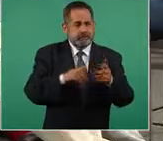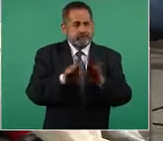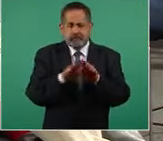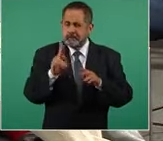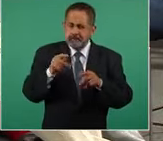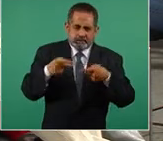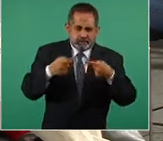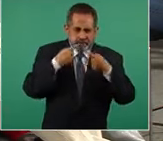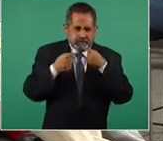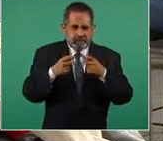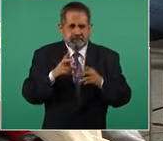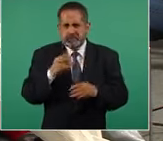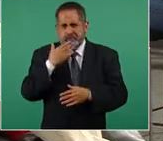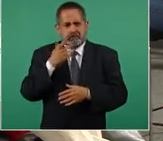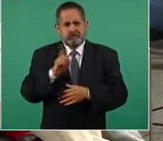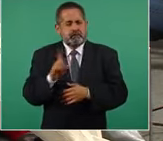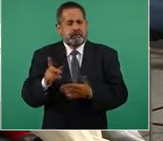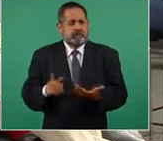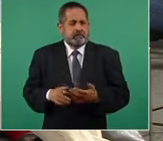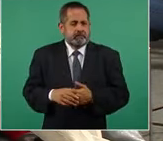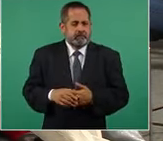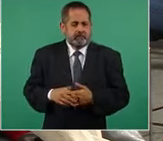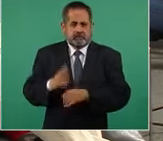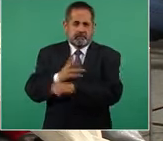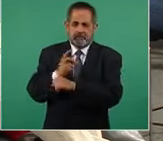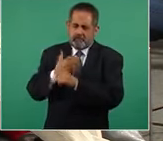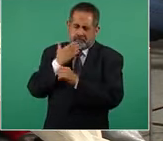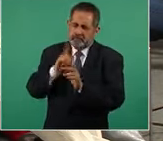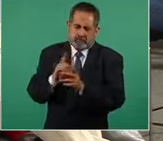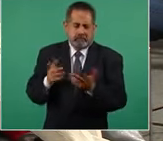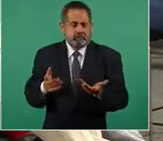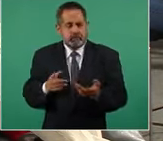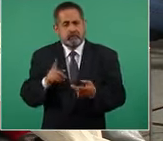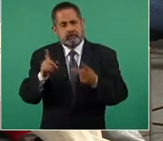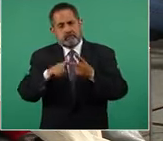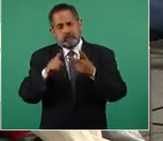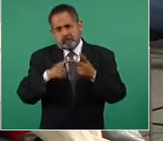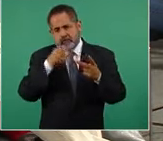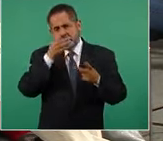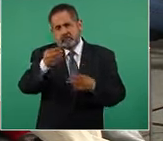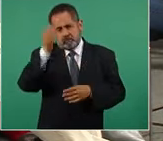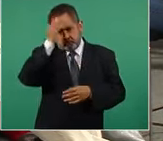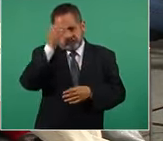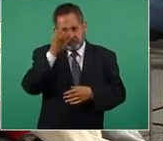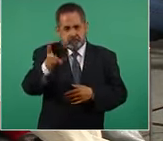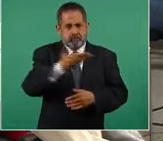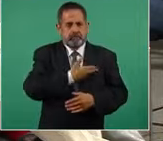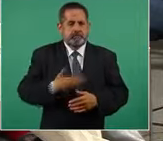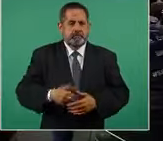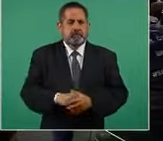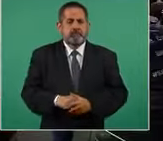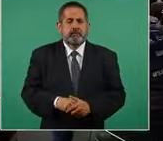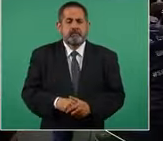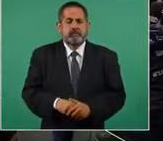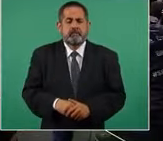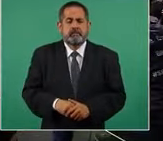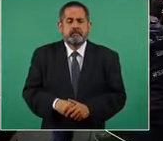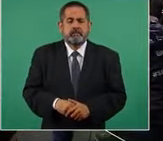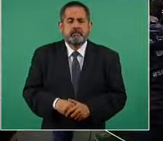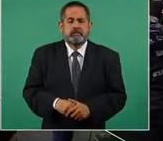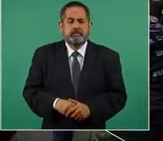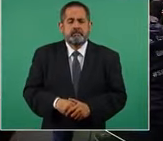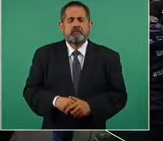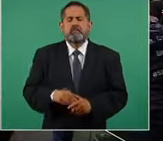estrategias pues no muy sanas, ¿verdad? Ese sería el segundo tema. No sé qué opina, señor presidente. Ya lo